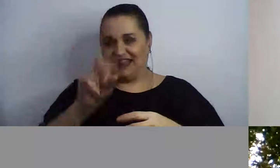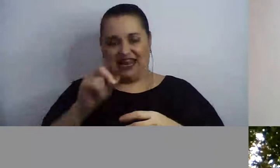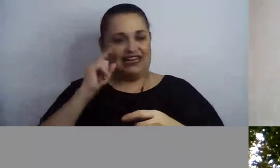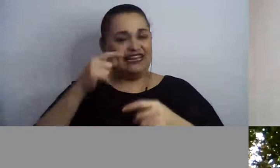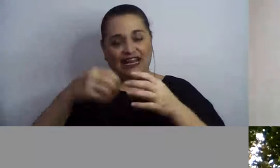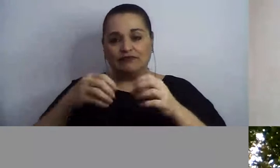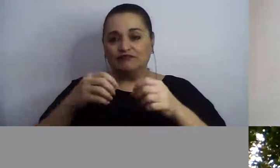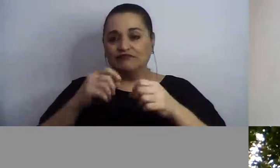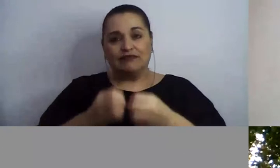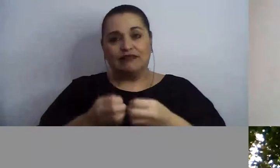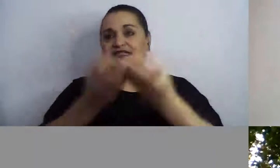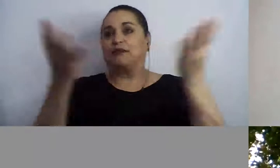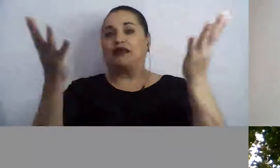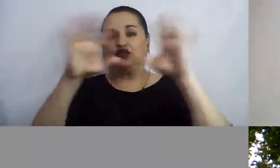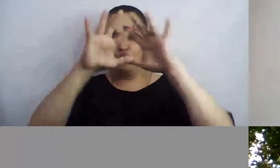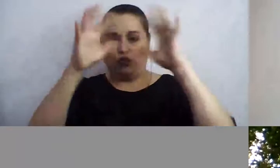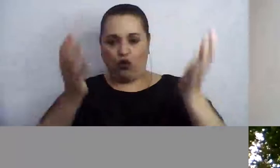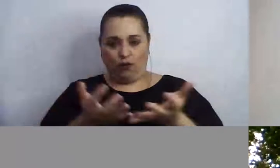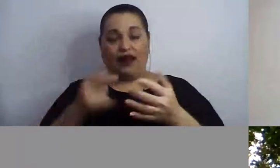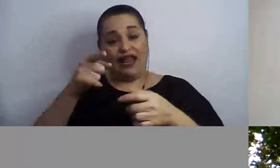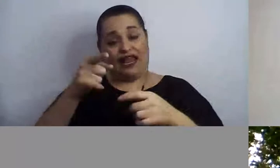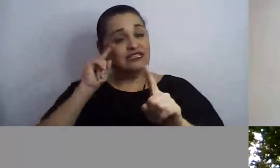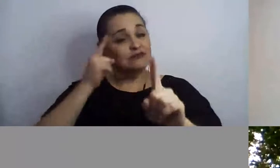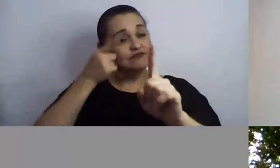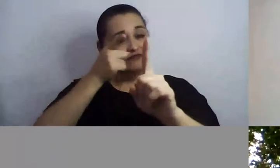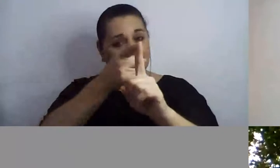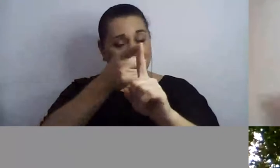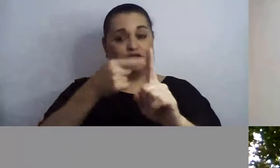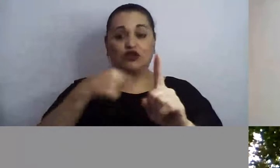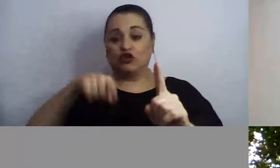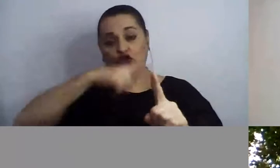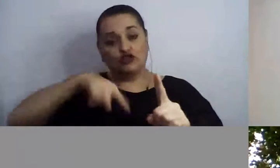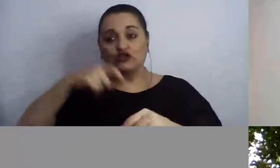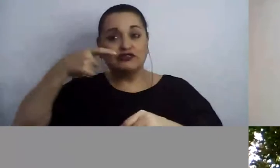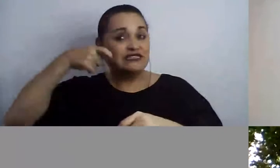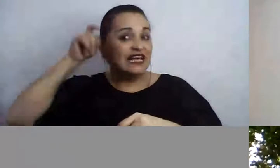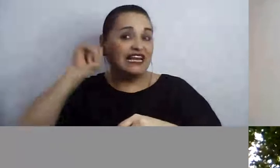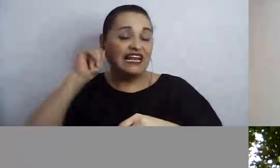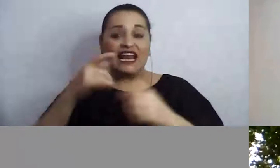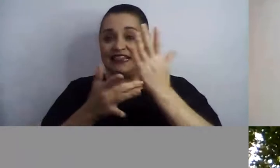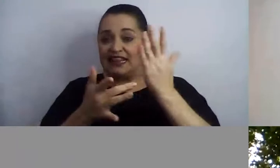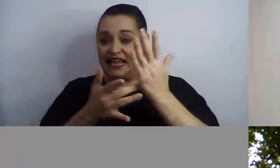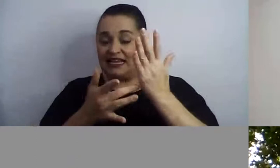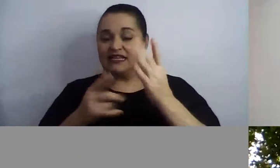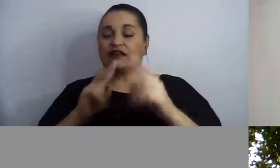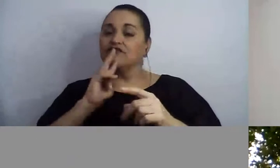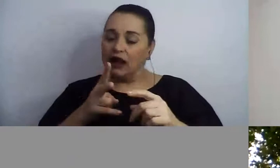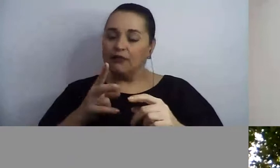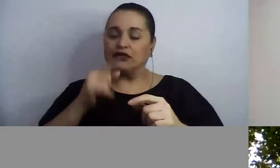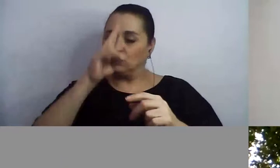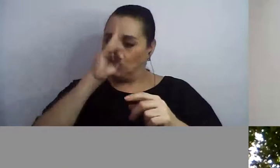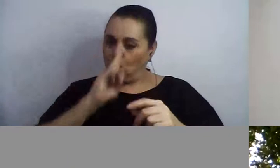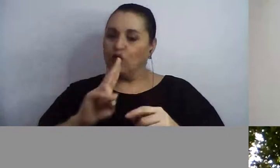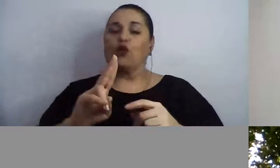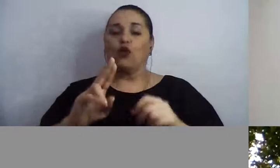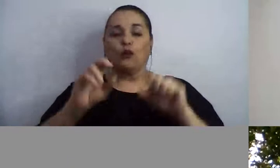global. En ese sentido, para nosotros como Secretaría Técnica realmente es un honor poder